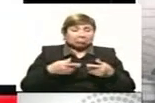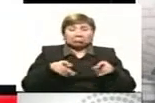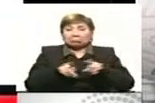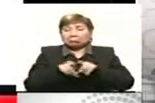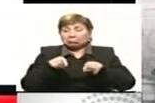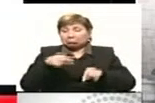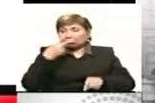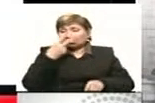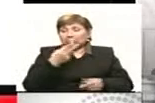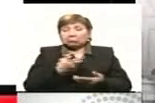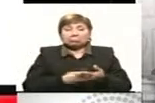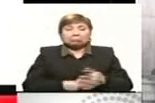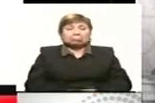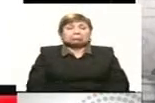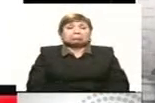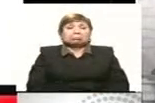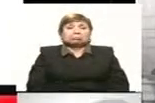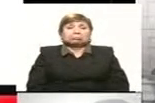pueden ver,